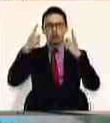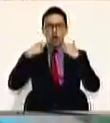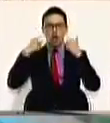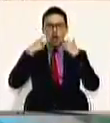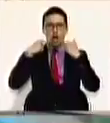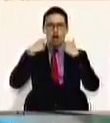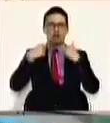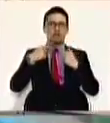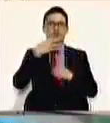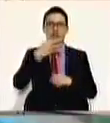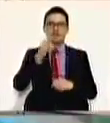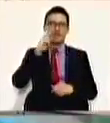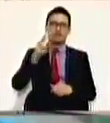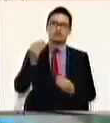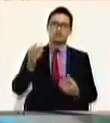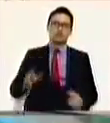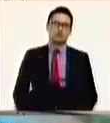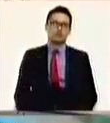alguna manera.